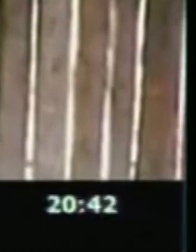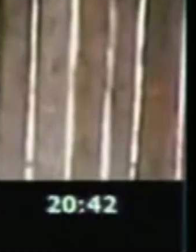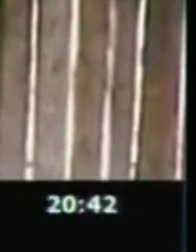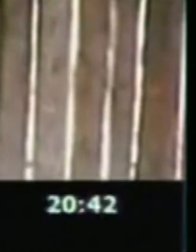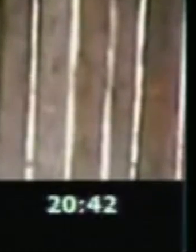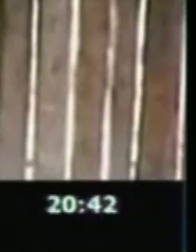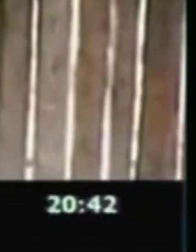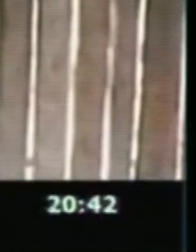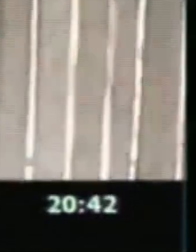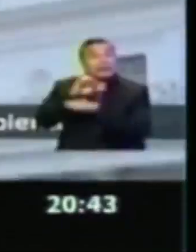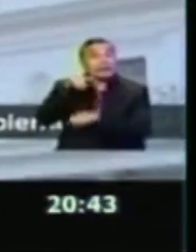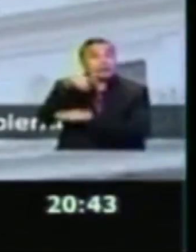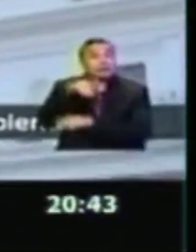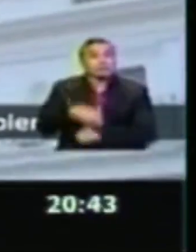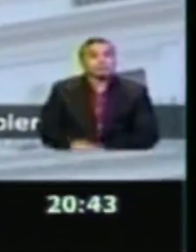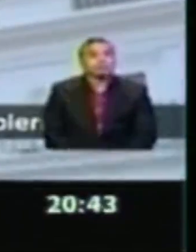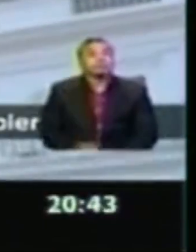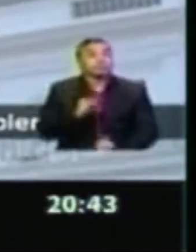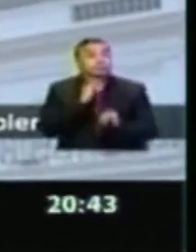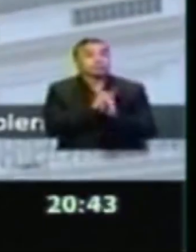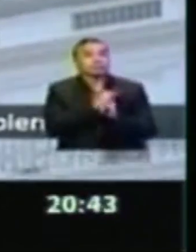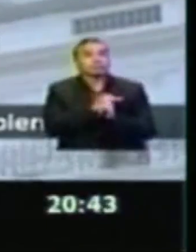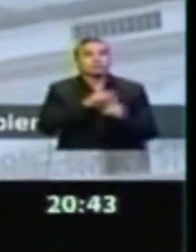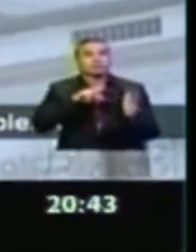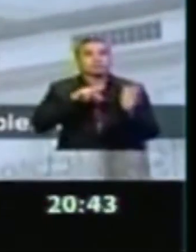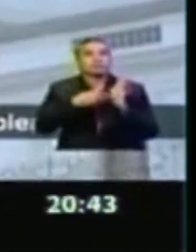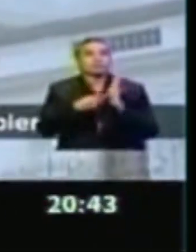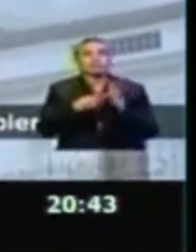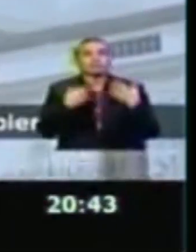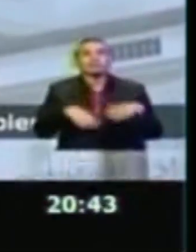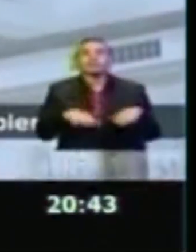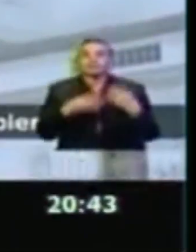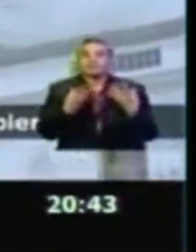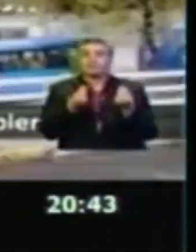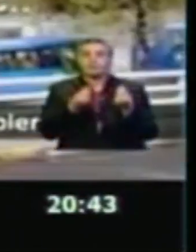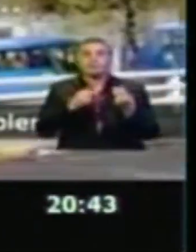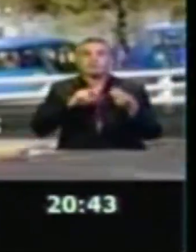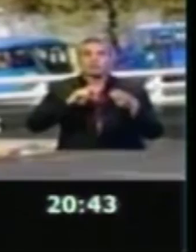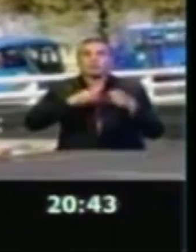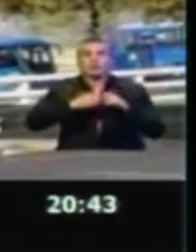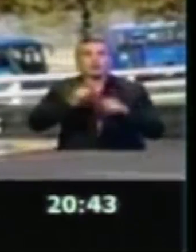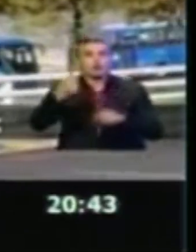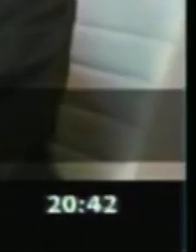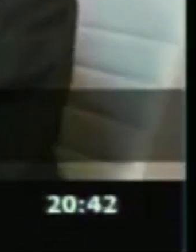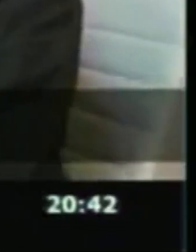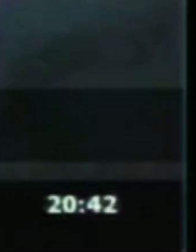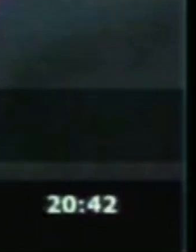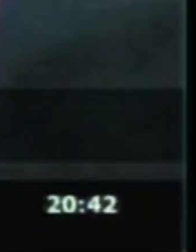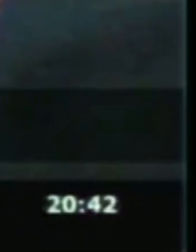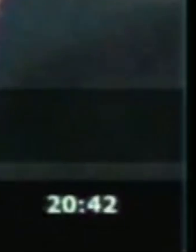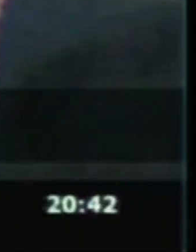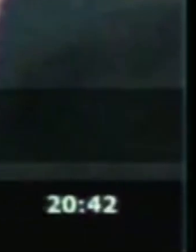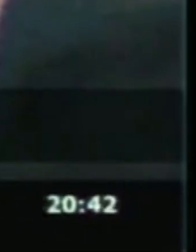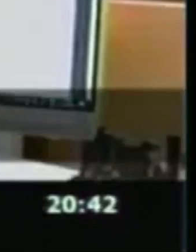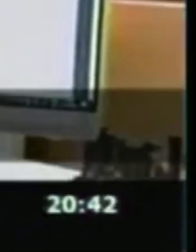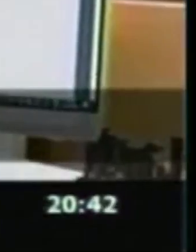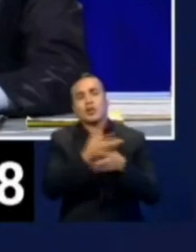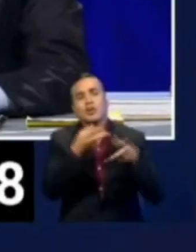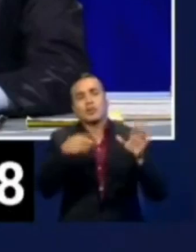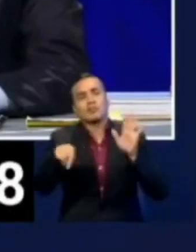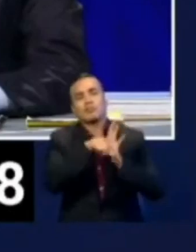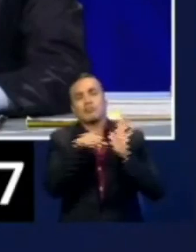como cuidar la integridad de la mujer, víctimas de violencia, combatir la desnutrición crónica infantil, entrega de créditos, entre otros